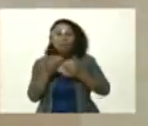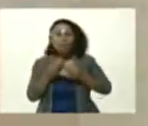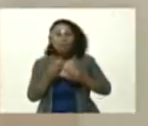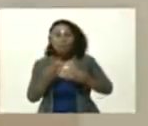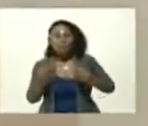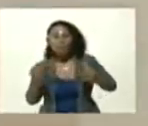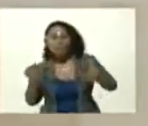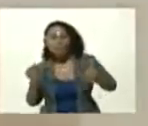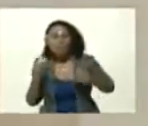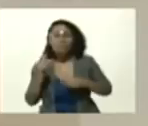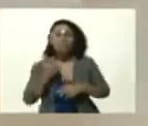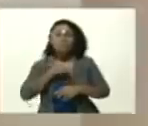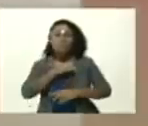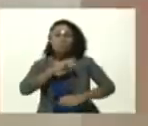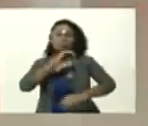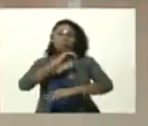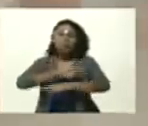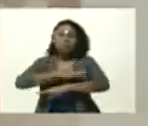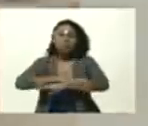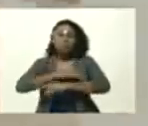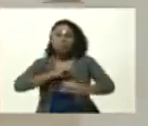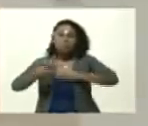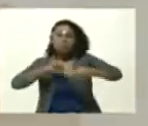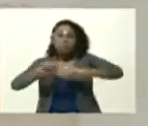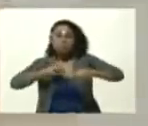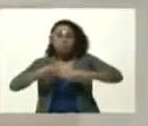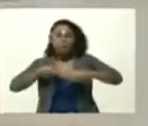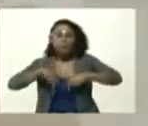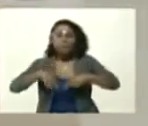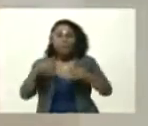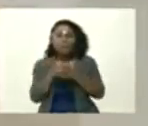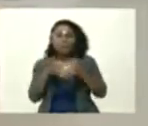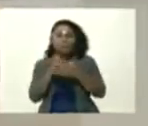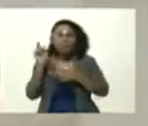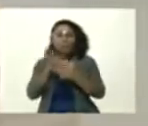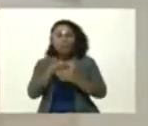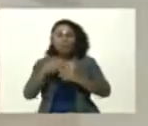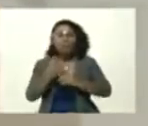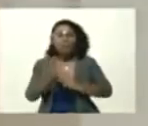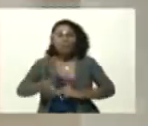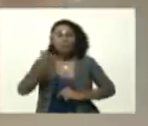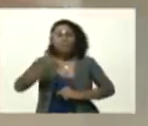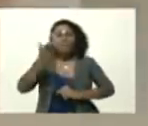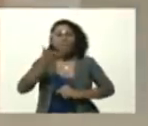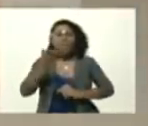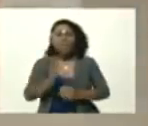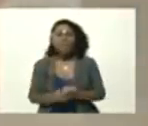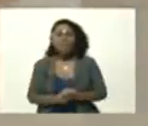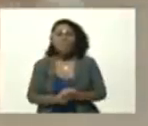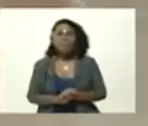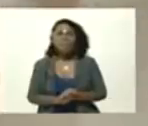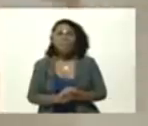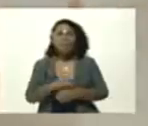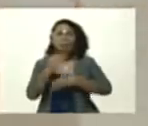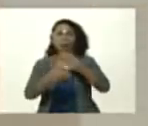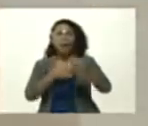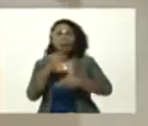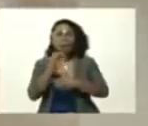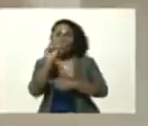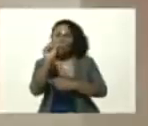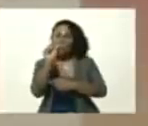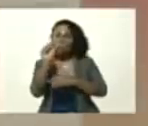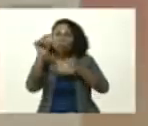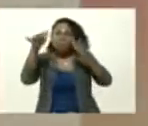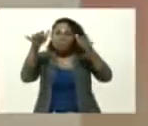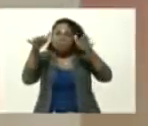estamos, por supuesto, actuando con todos los equipos en este momento, en esta situación particularmente. Ha descendido un poco el nivel del agua